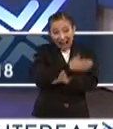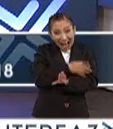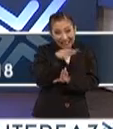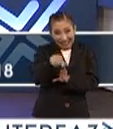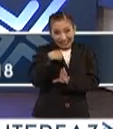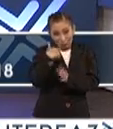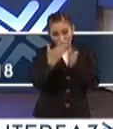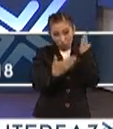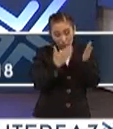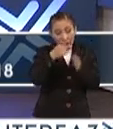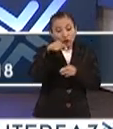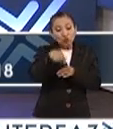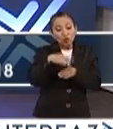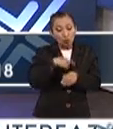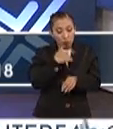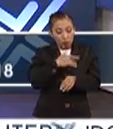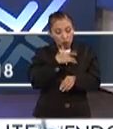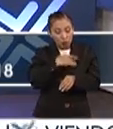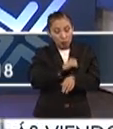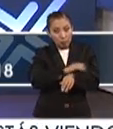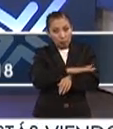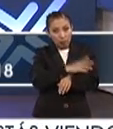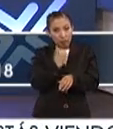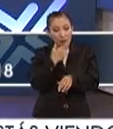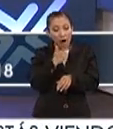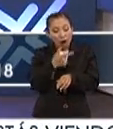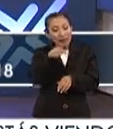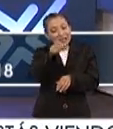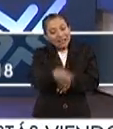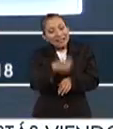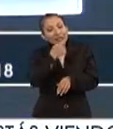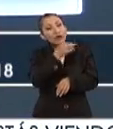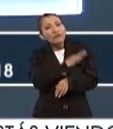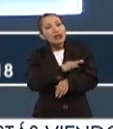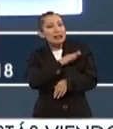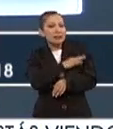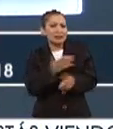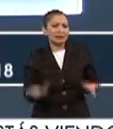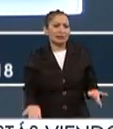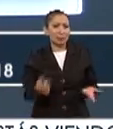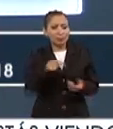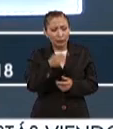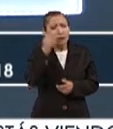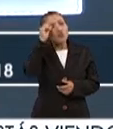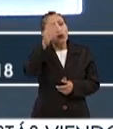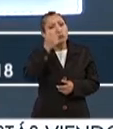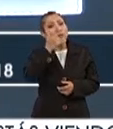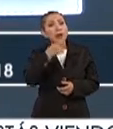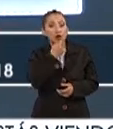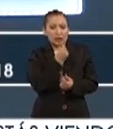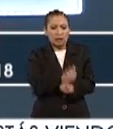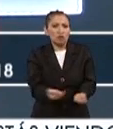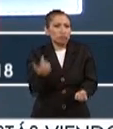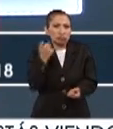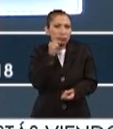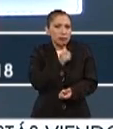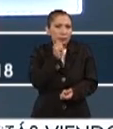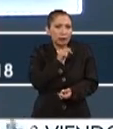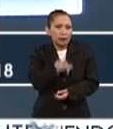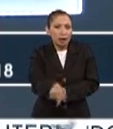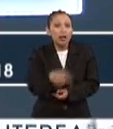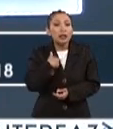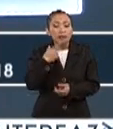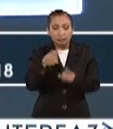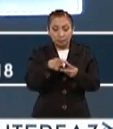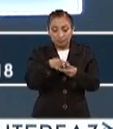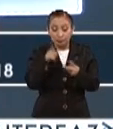parte académica, en su parte emocional mejoren, es decir, que sean niños felices. Al final, aunque sean sobredotados, siguen siendo niños. Esta es la primera parte,